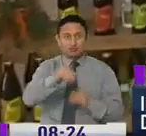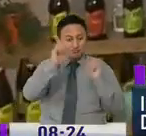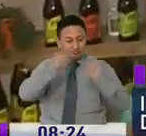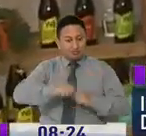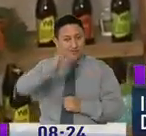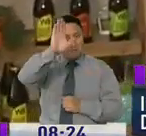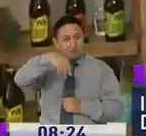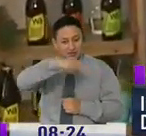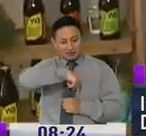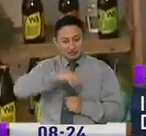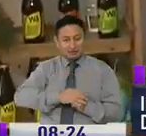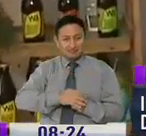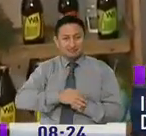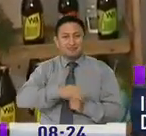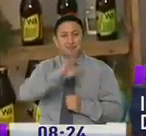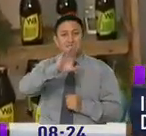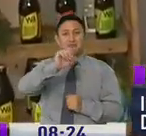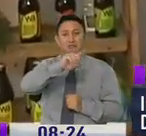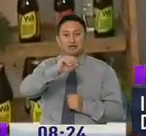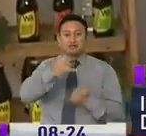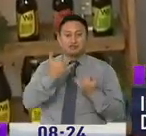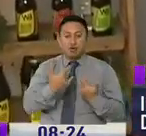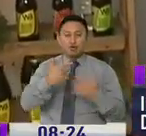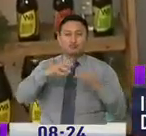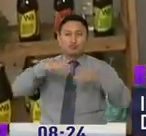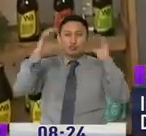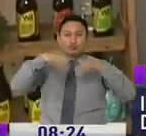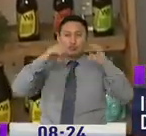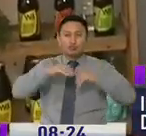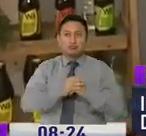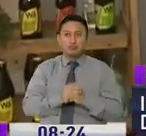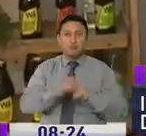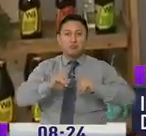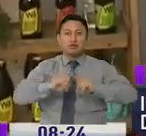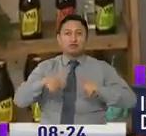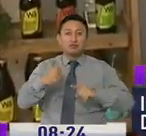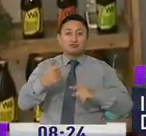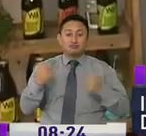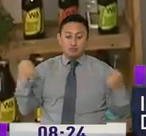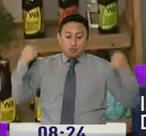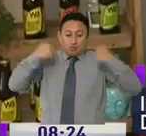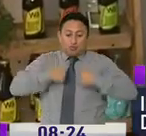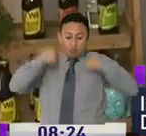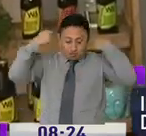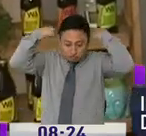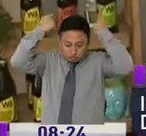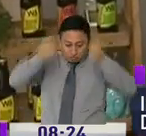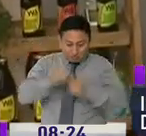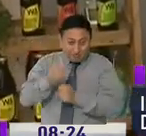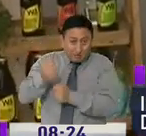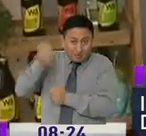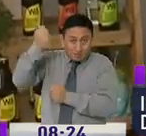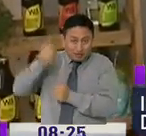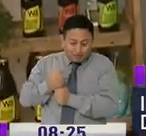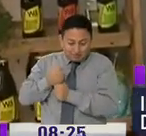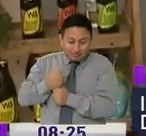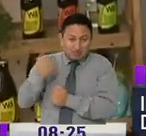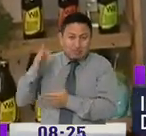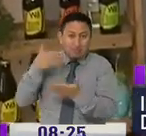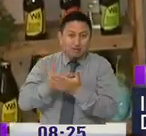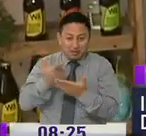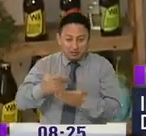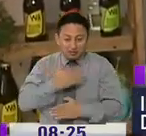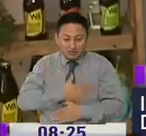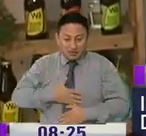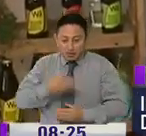perder este gran bazar. Hoy tenemos lluvia en la capital, sin embargo, usted solo póngase pues su abrigo, coja una sombrilla y venga acá a disfrutar